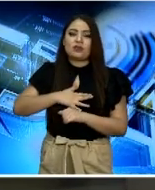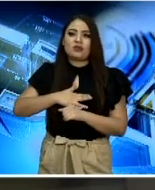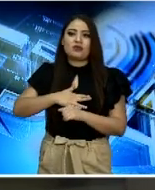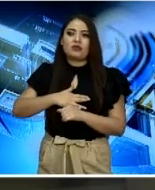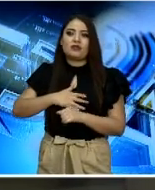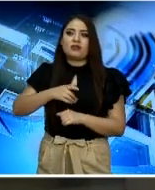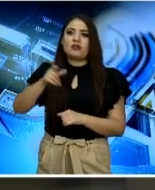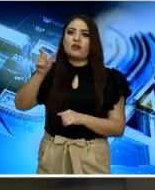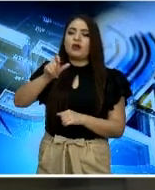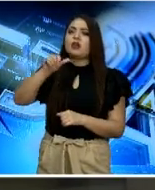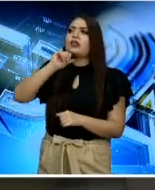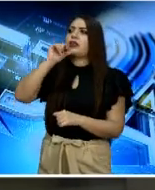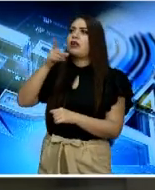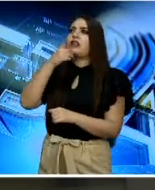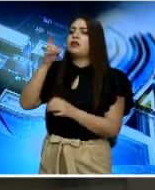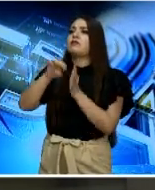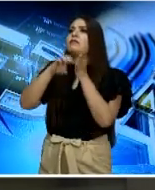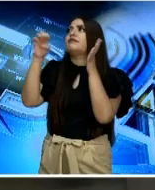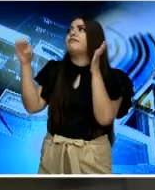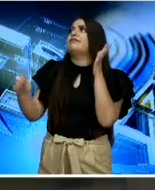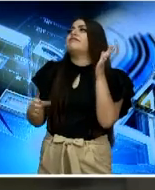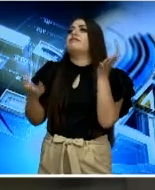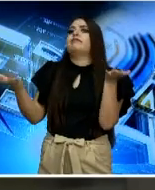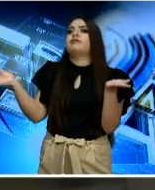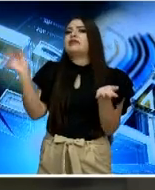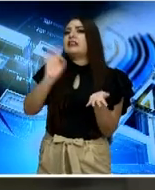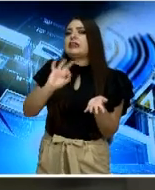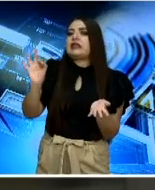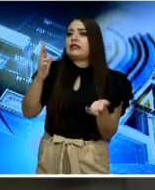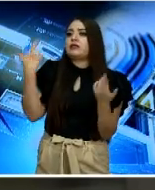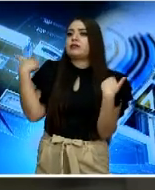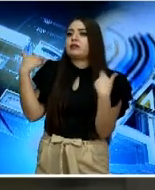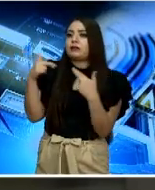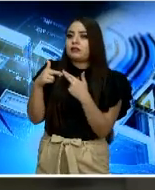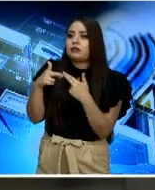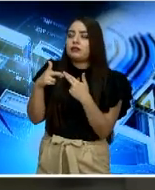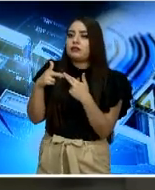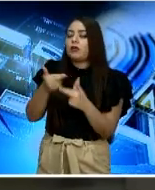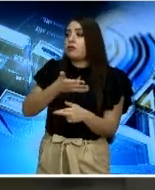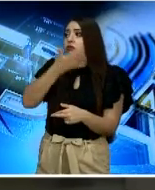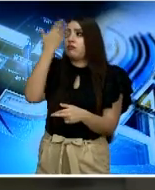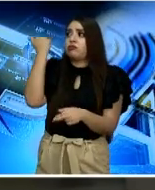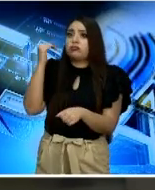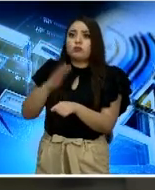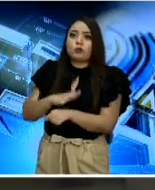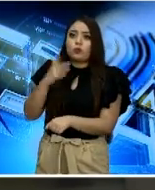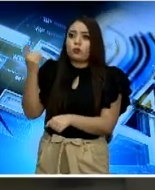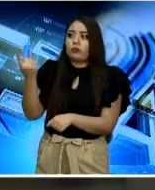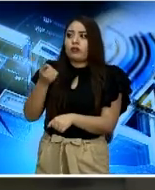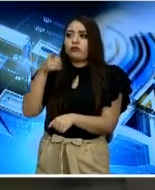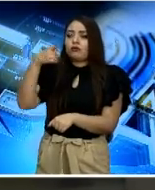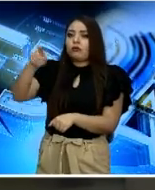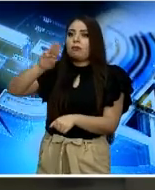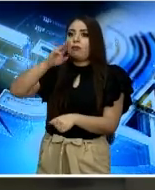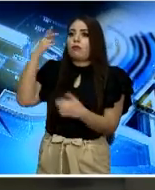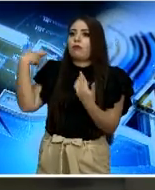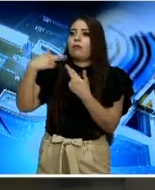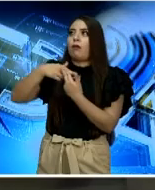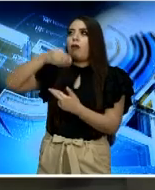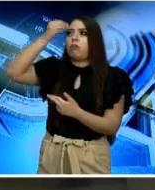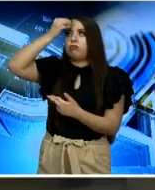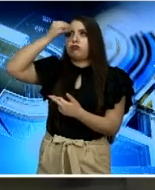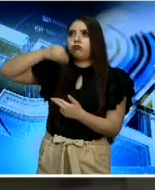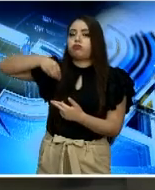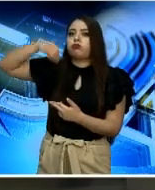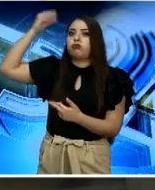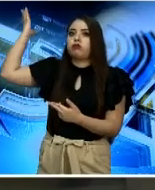a... Seguramente la maestra, no sé por qué razón, se le borró del mapa, no... La realidad